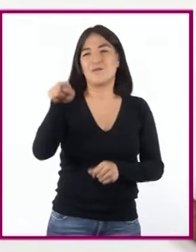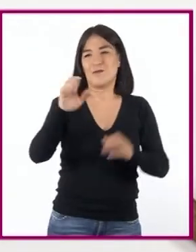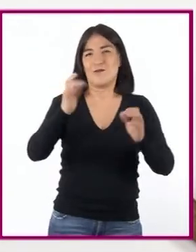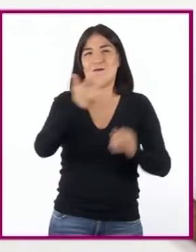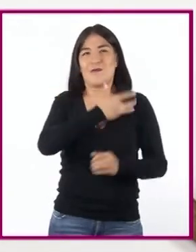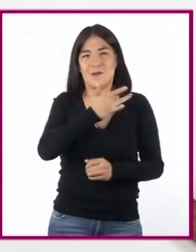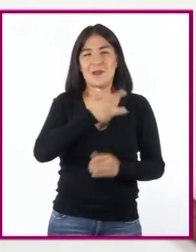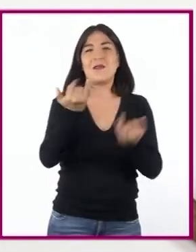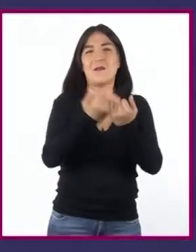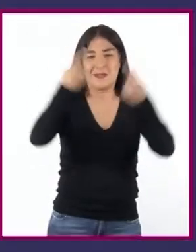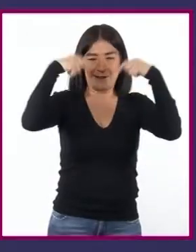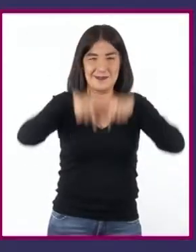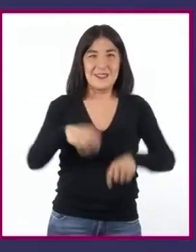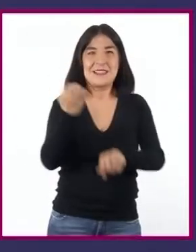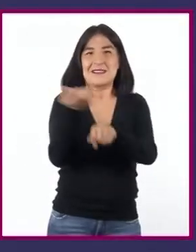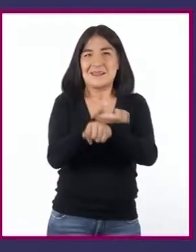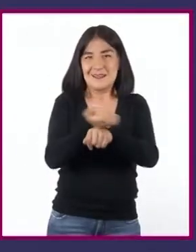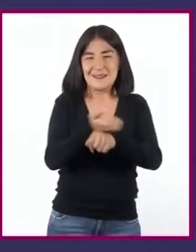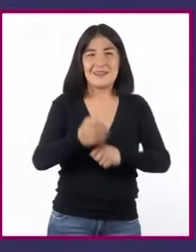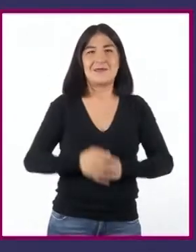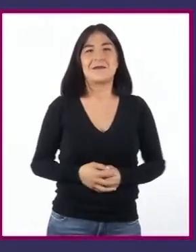y vasos sanguíneos.